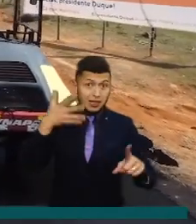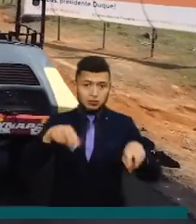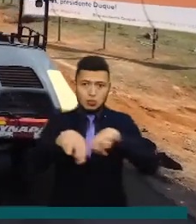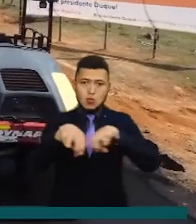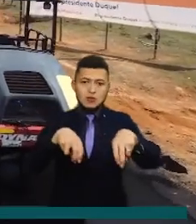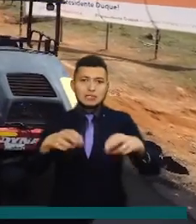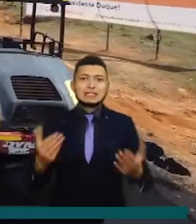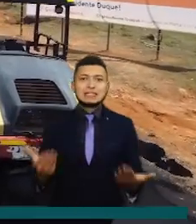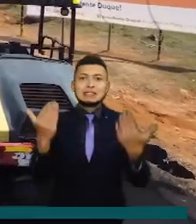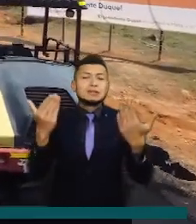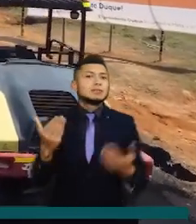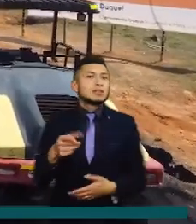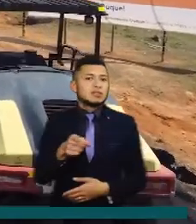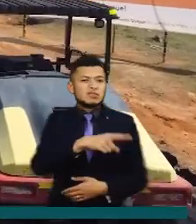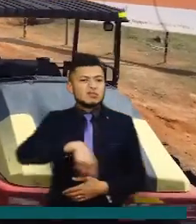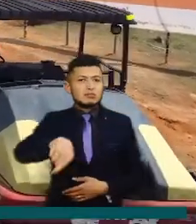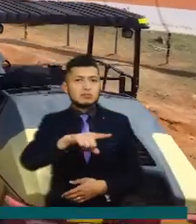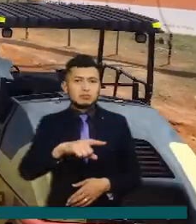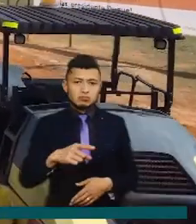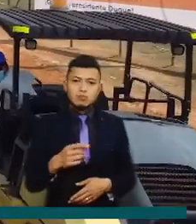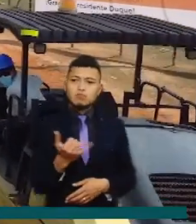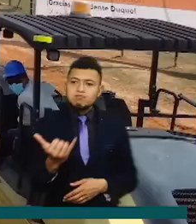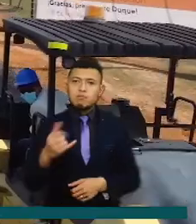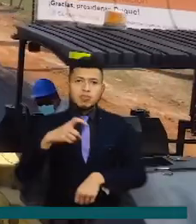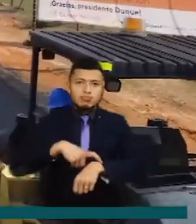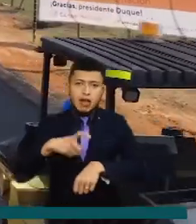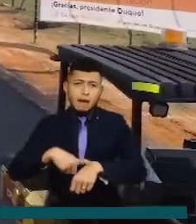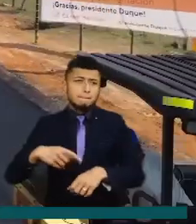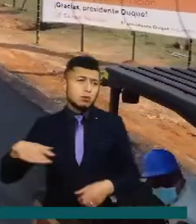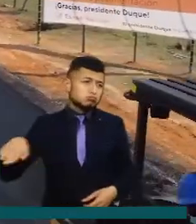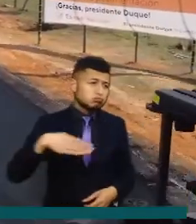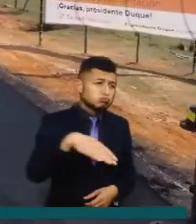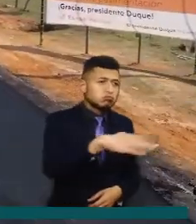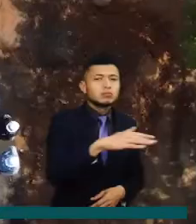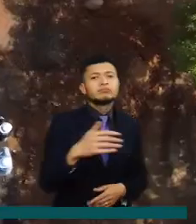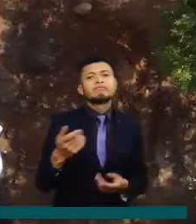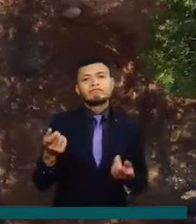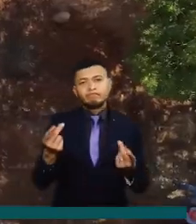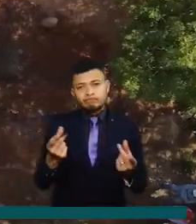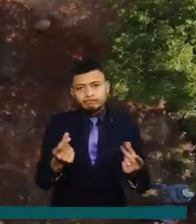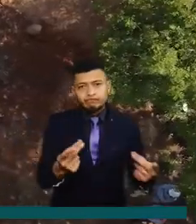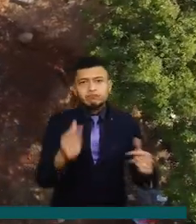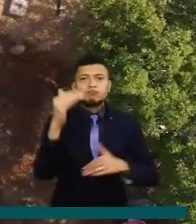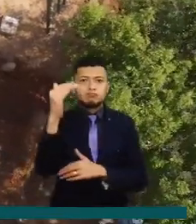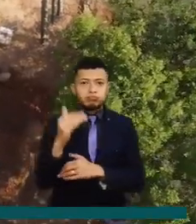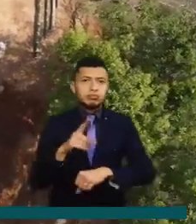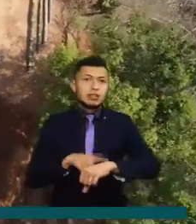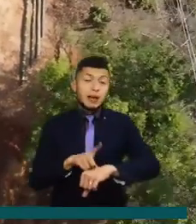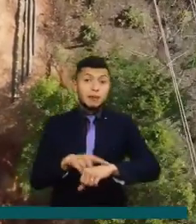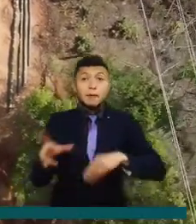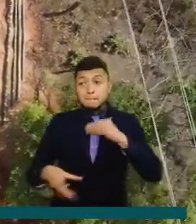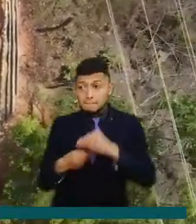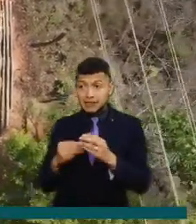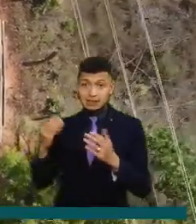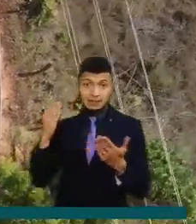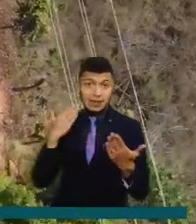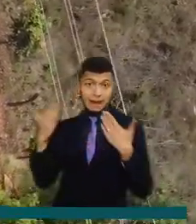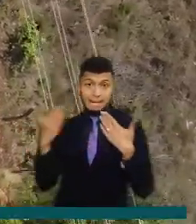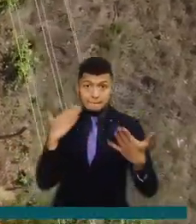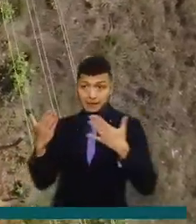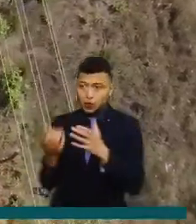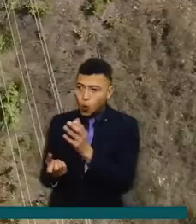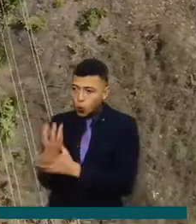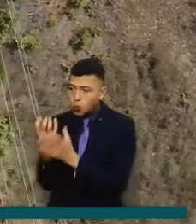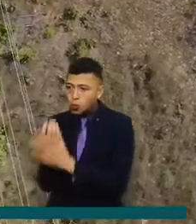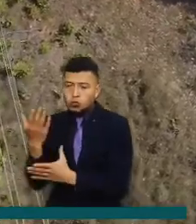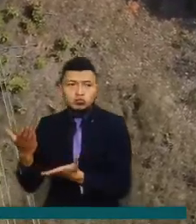la movilidad de la región se encuentra la disminución de los tiempos de recorrido y el hecho de que permitirá a los campesinos transportar sus productos a